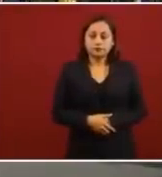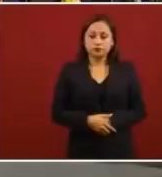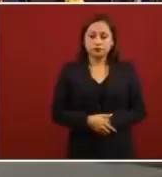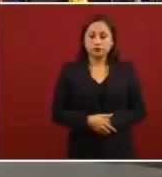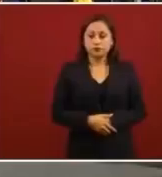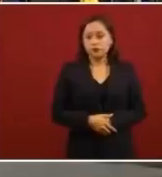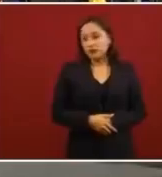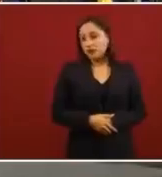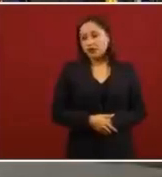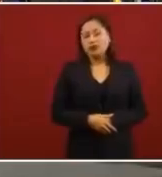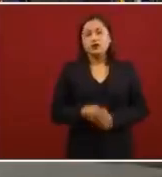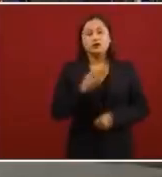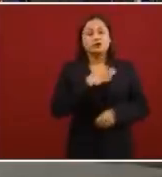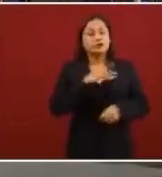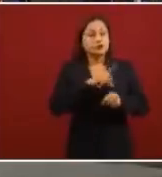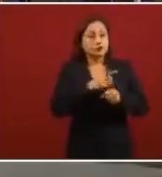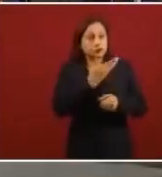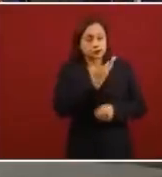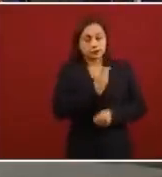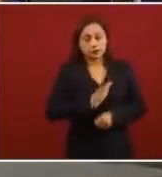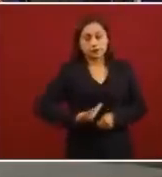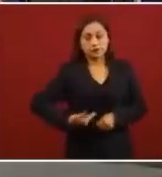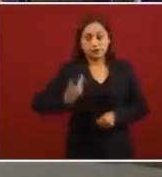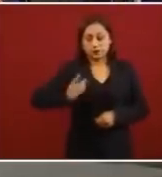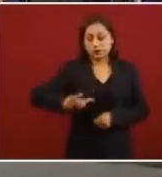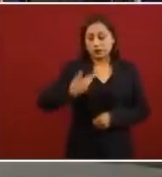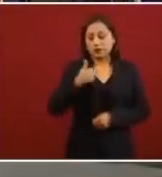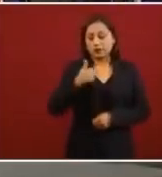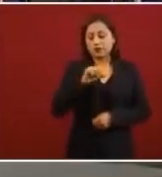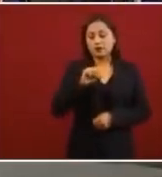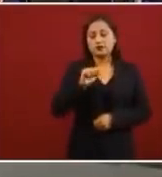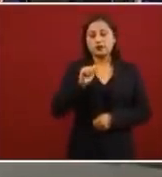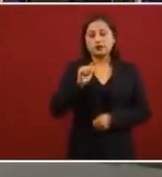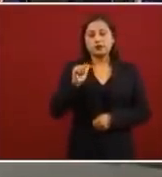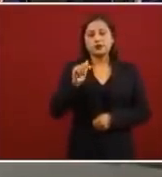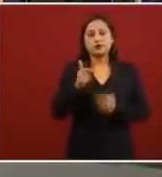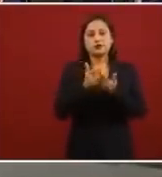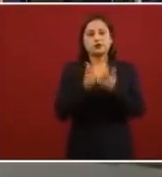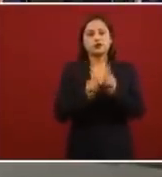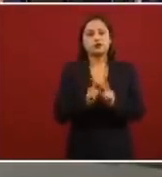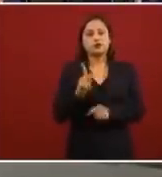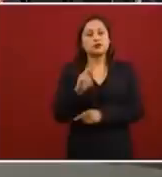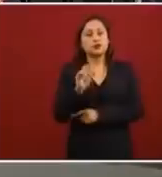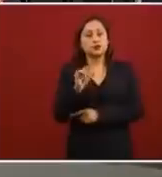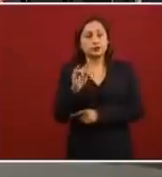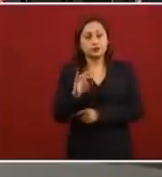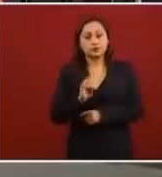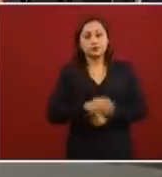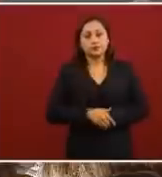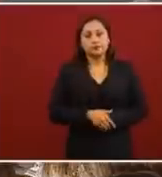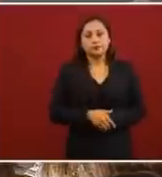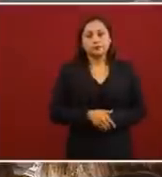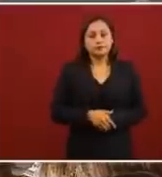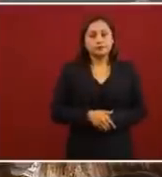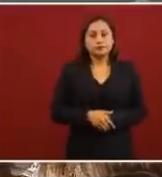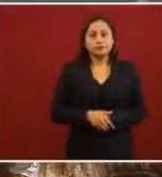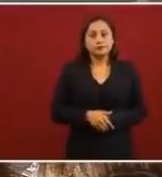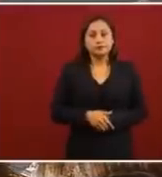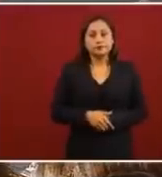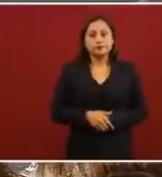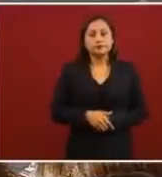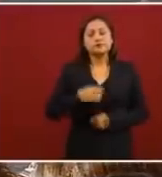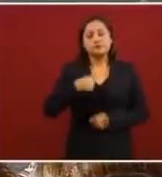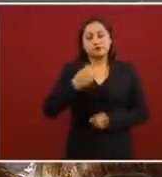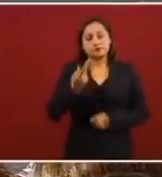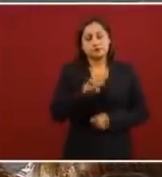Sí, bueno, buenos días. Eso fue lo que pasó. El presidente Andrés Manuel López Obrador entrevistó finalmente a